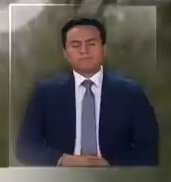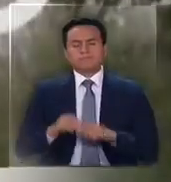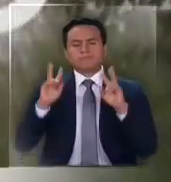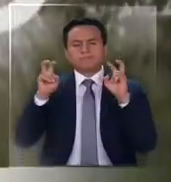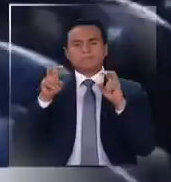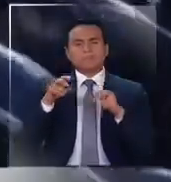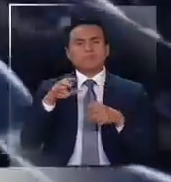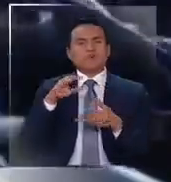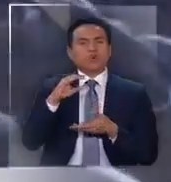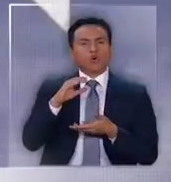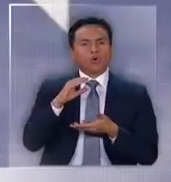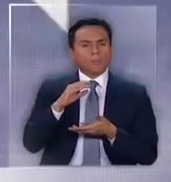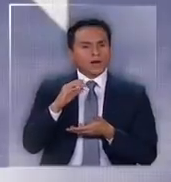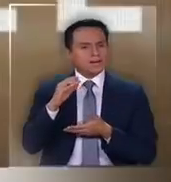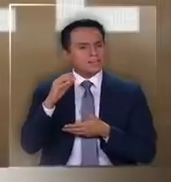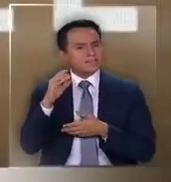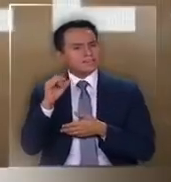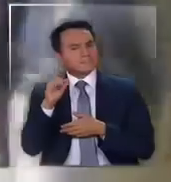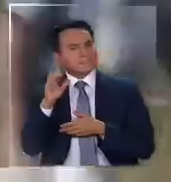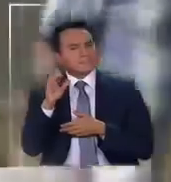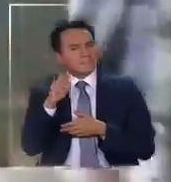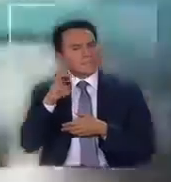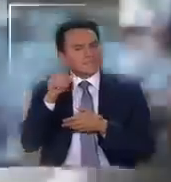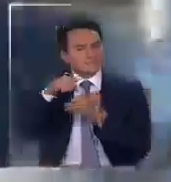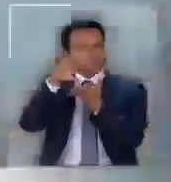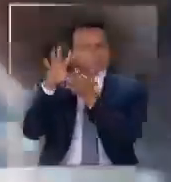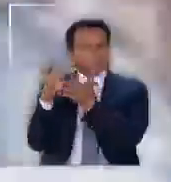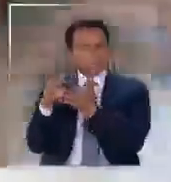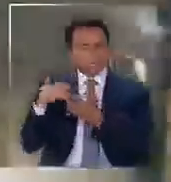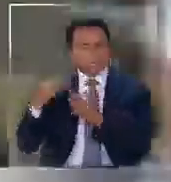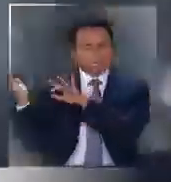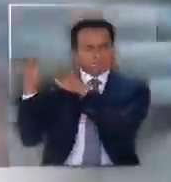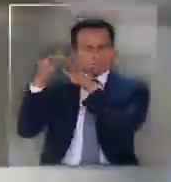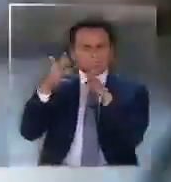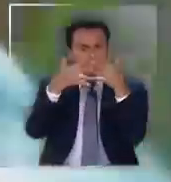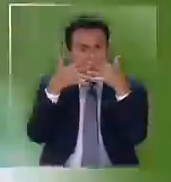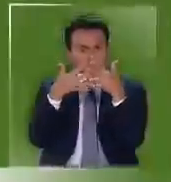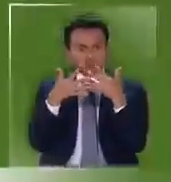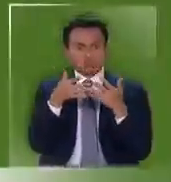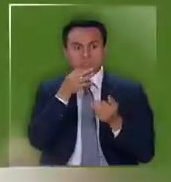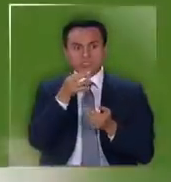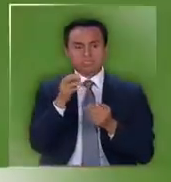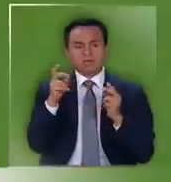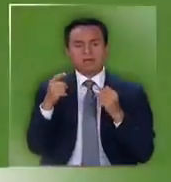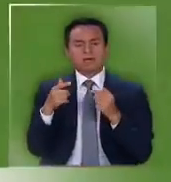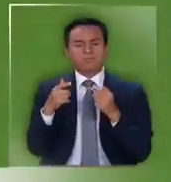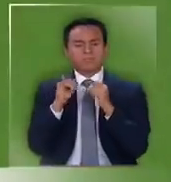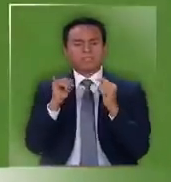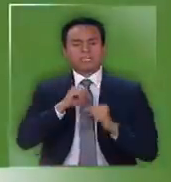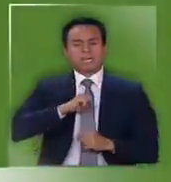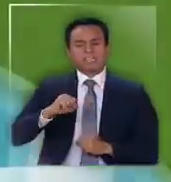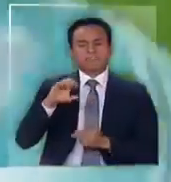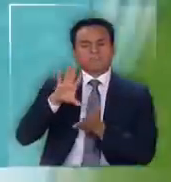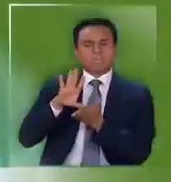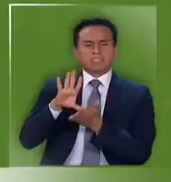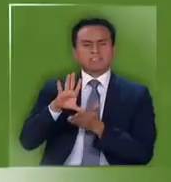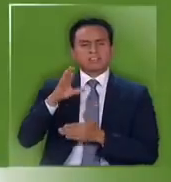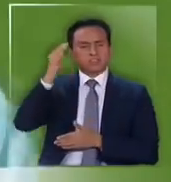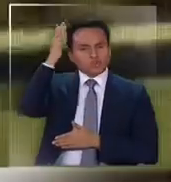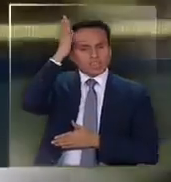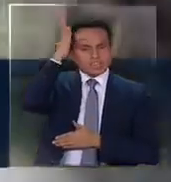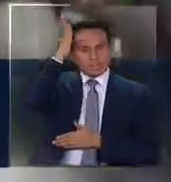marco de la Copa Centenario, el canal relacionó la masiva llegada de hinchas argentinos a Estados Unidos con la política anti-inmigrantes de Donald